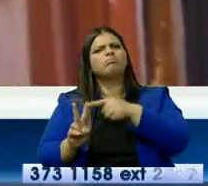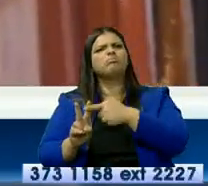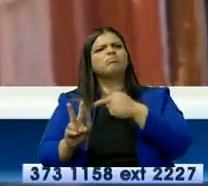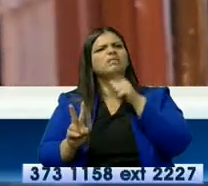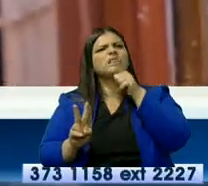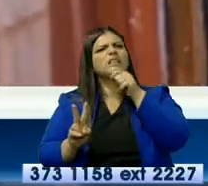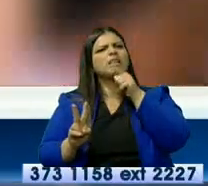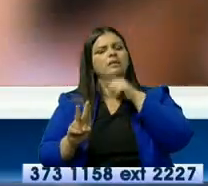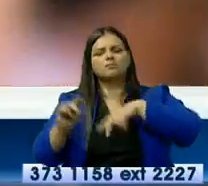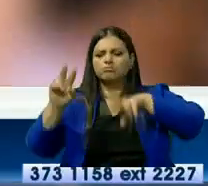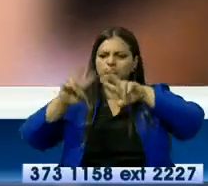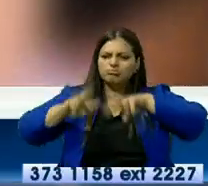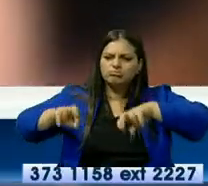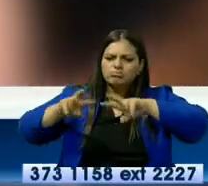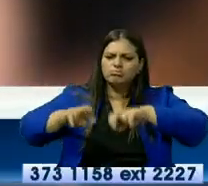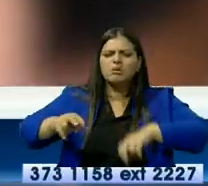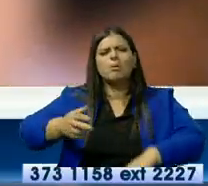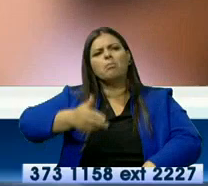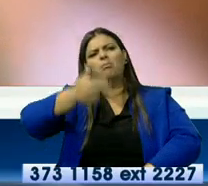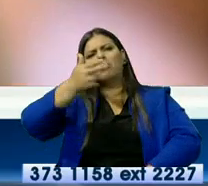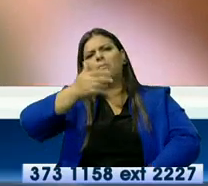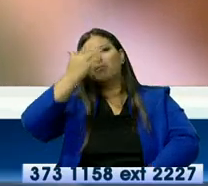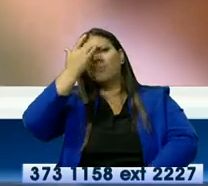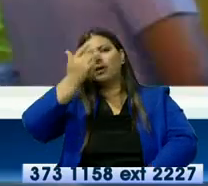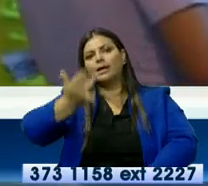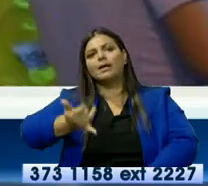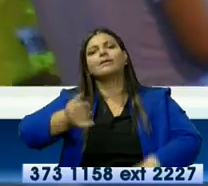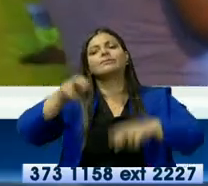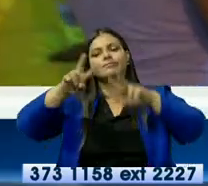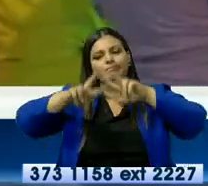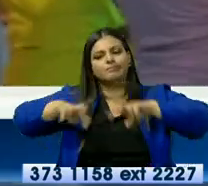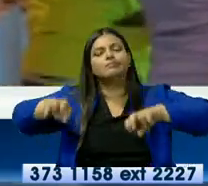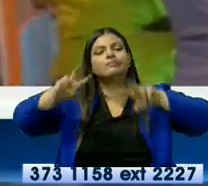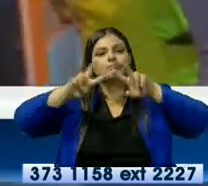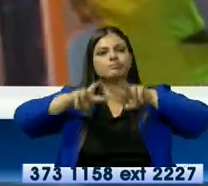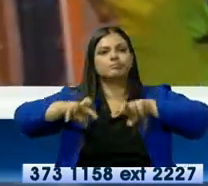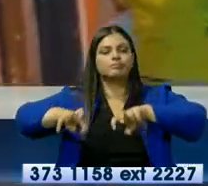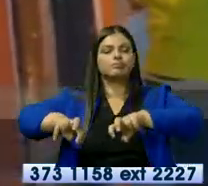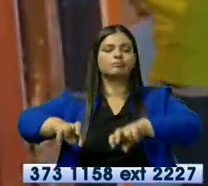esa persona que vivía a pocas cuadras, informó Charlie Pisa.